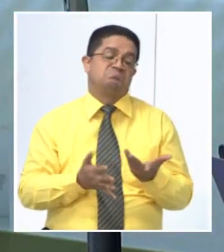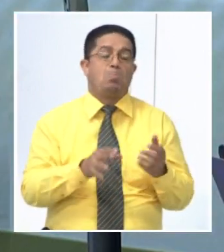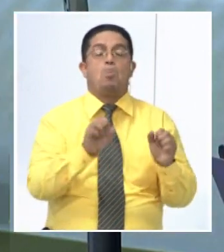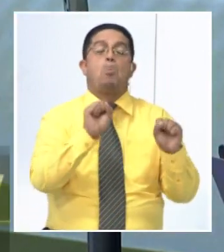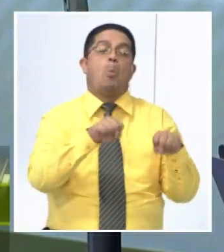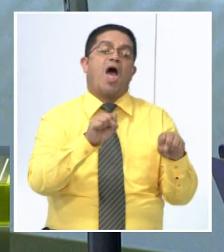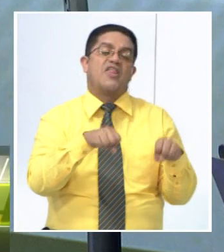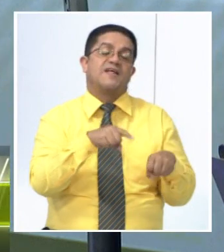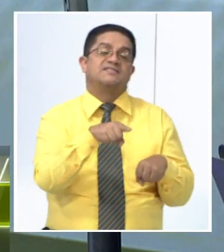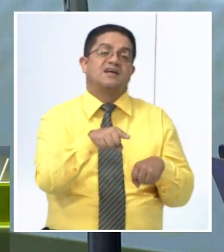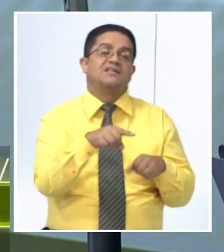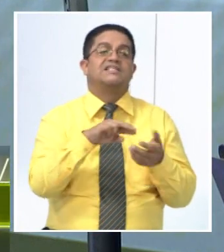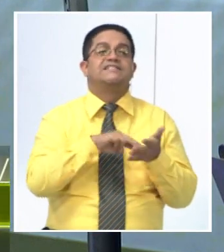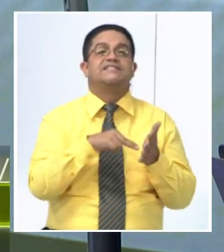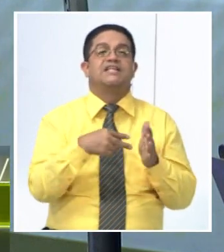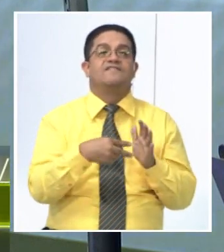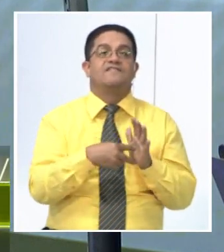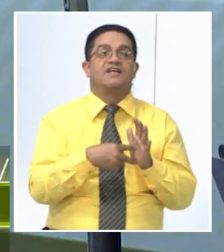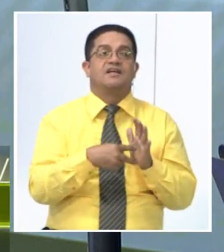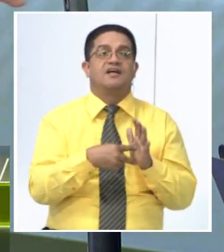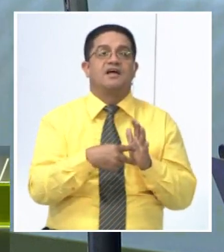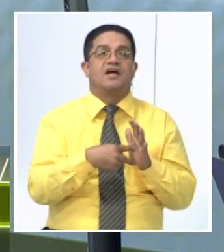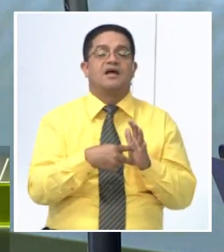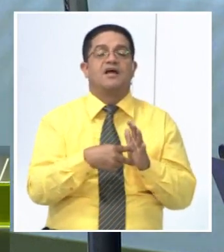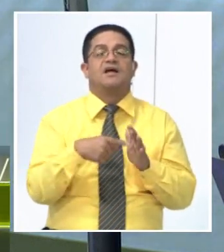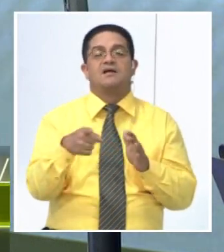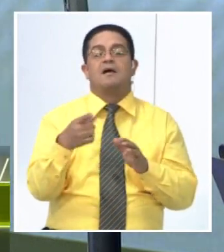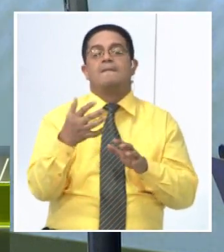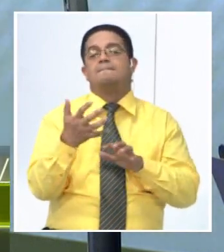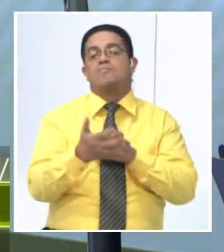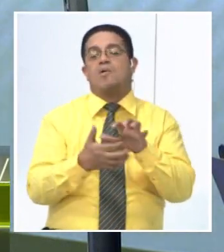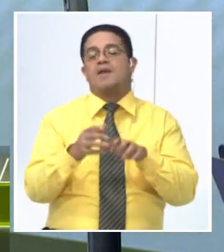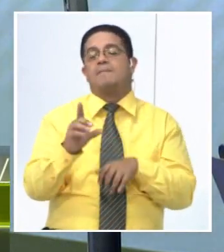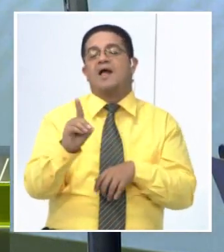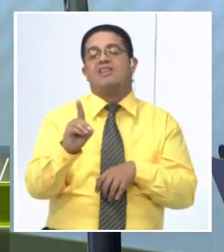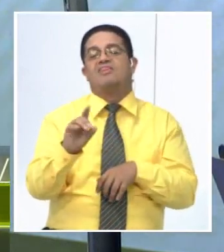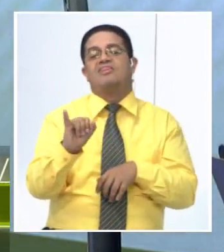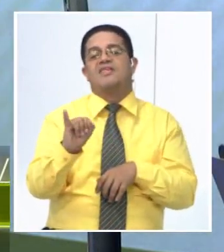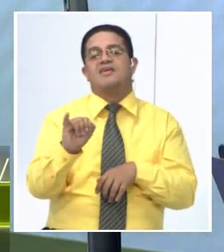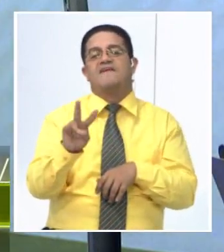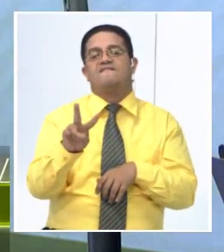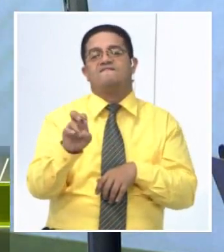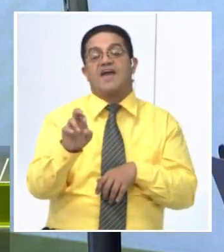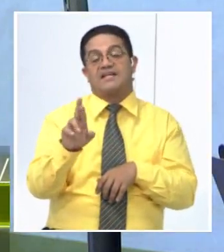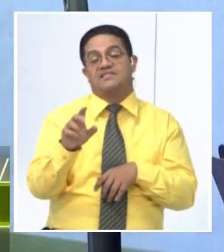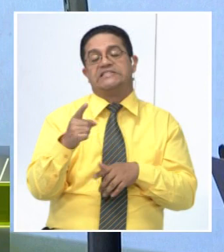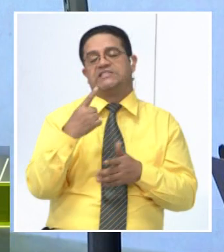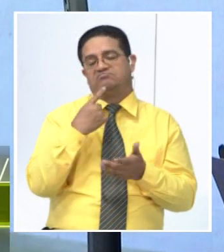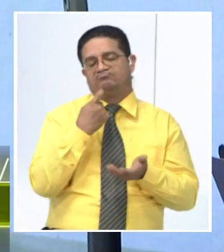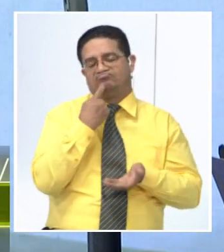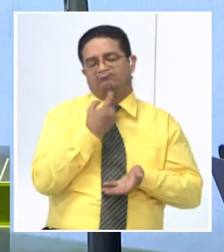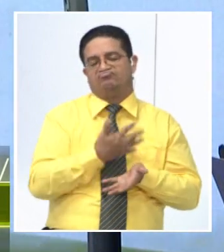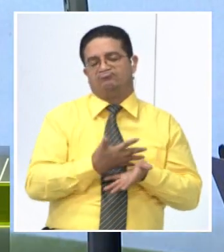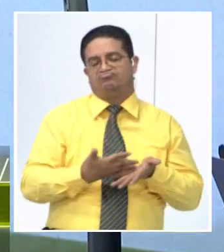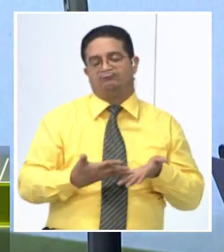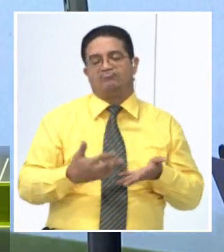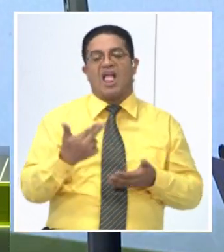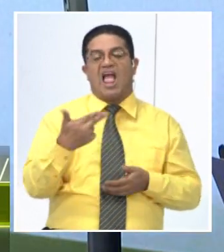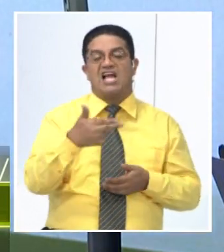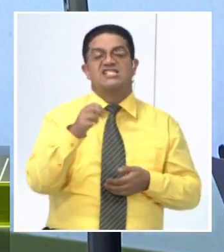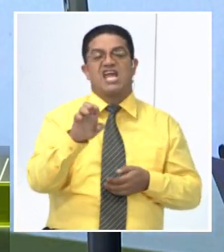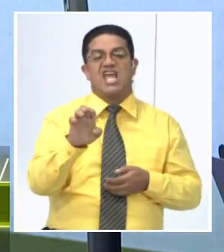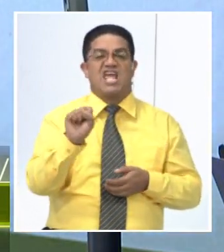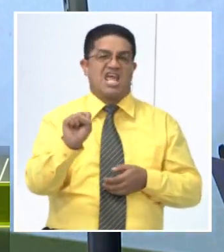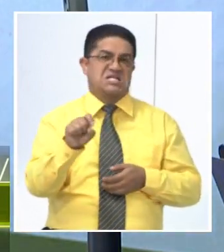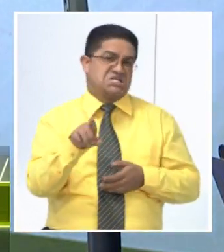Posiblemente se refiere a que tuvo una diverticulitis, un proceso diverticular, y tal vez tuvo una hemorragia, HS, posiblemente.